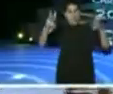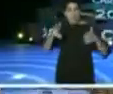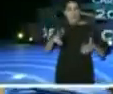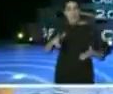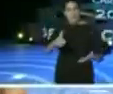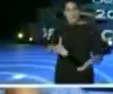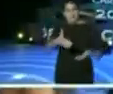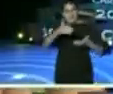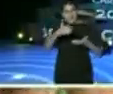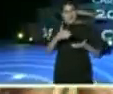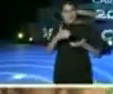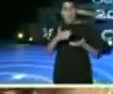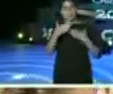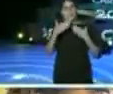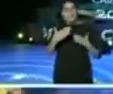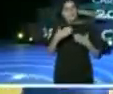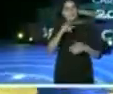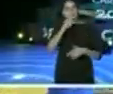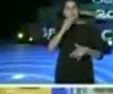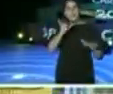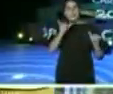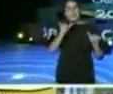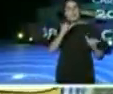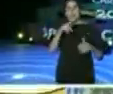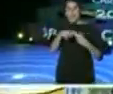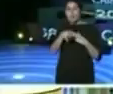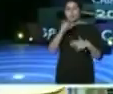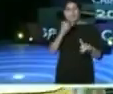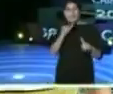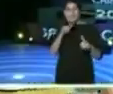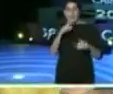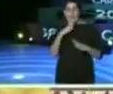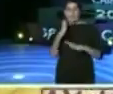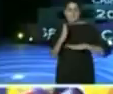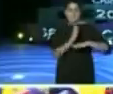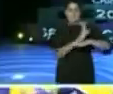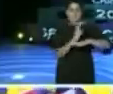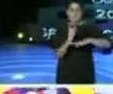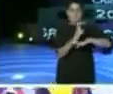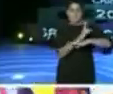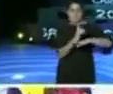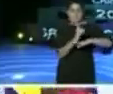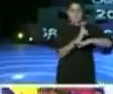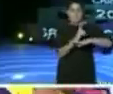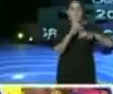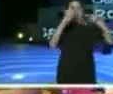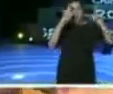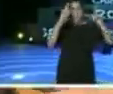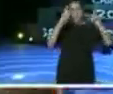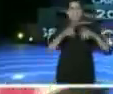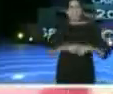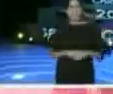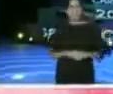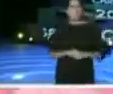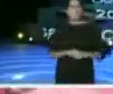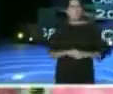recibiendo, gracias, a Ni Pico Ni Corto. Y ahora, por favor, al centro para que puedan sacarse la fotografía. Pónganse